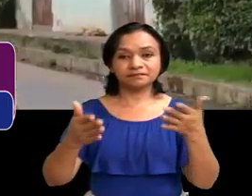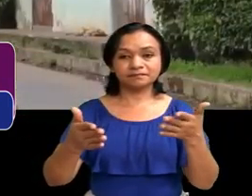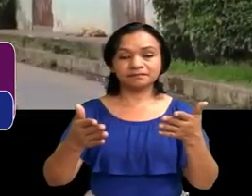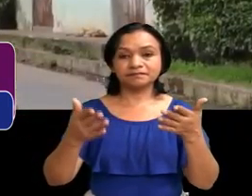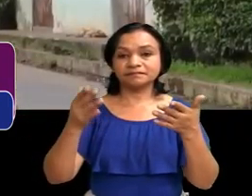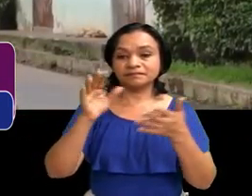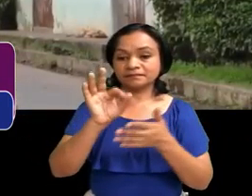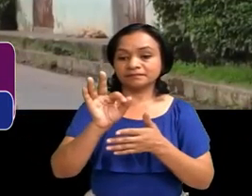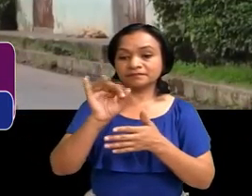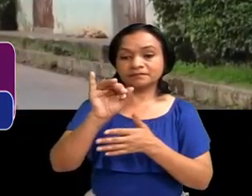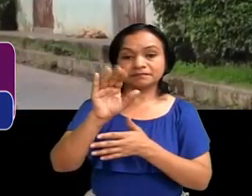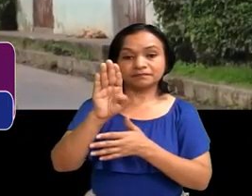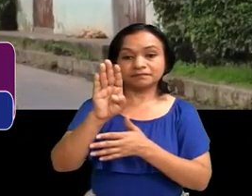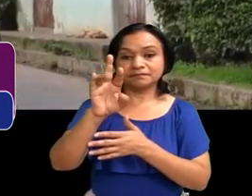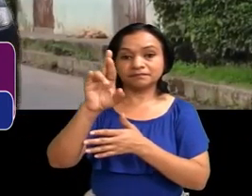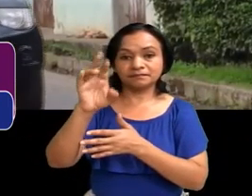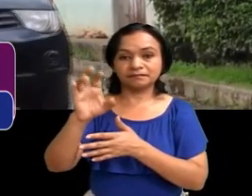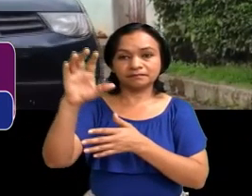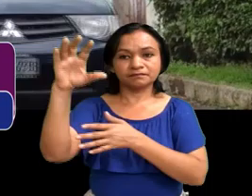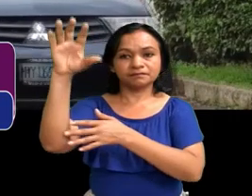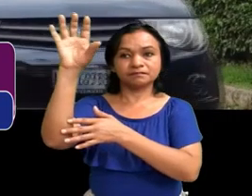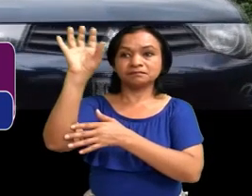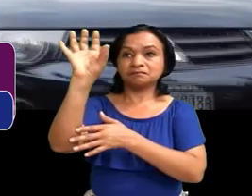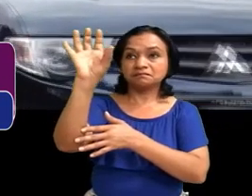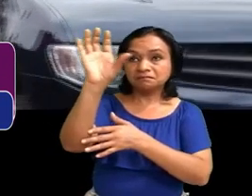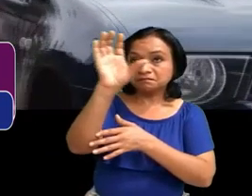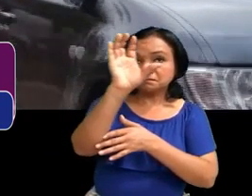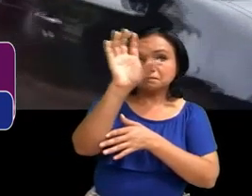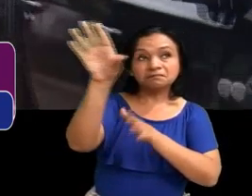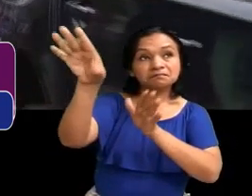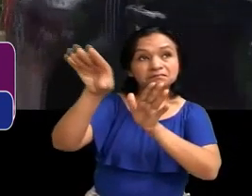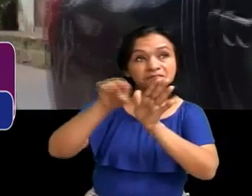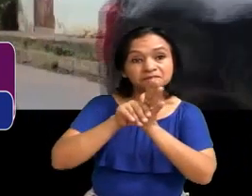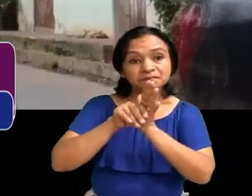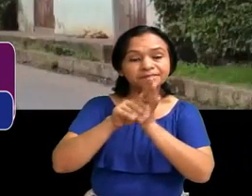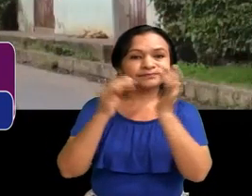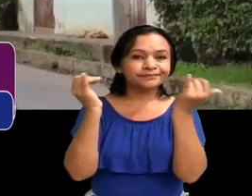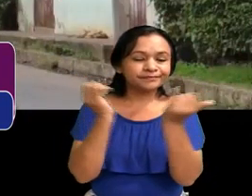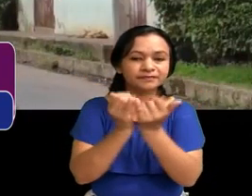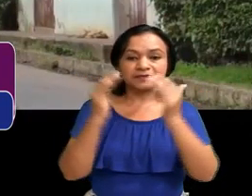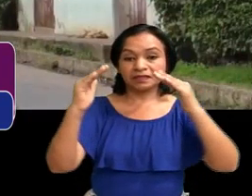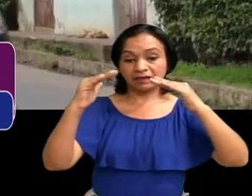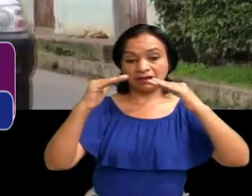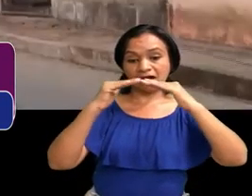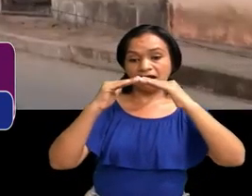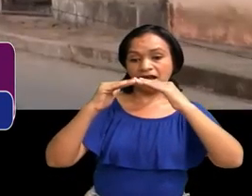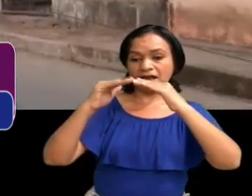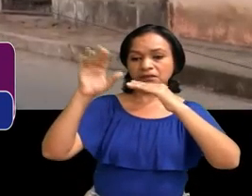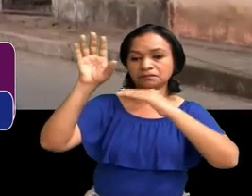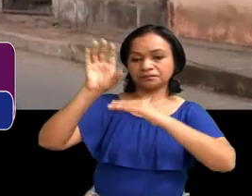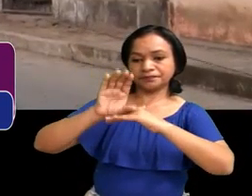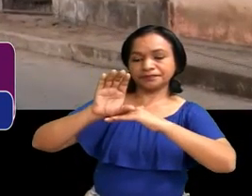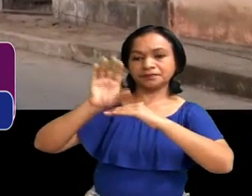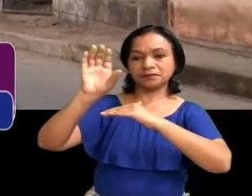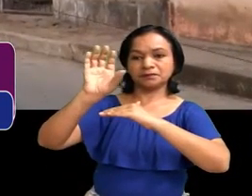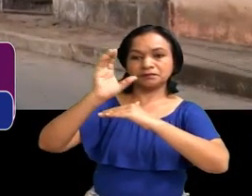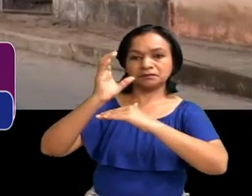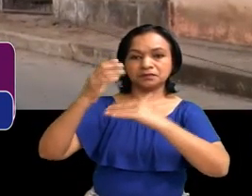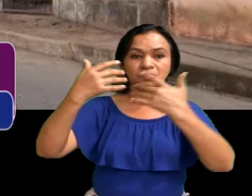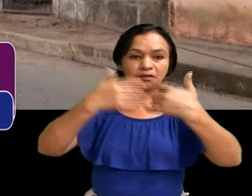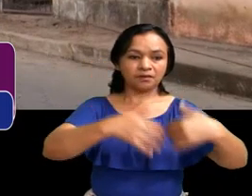fibra, sino que con antenas y con algunas limitaciones, y entramos a lo mismo. Vos vas a poner las antenas donde a la